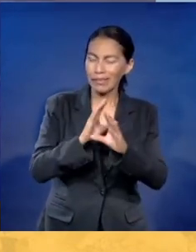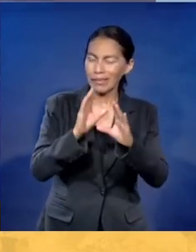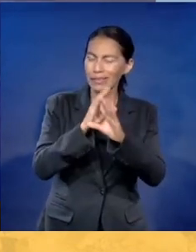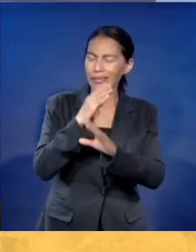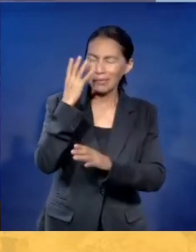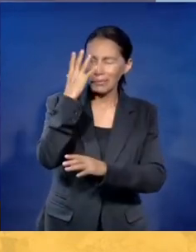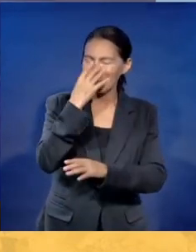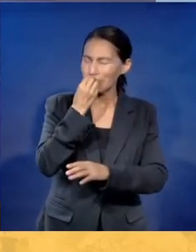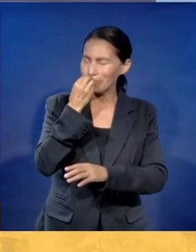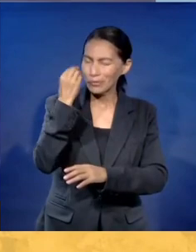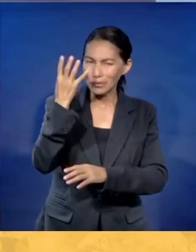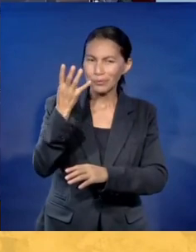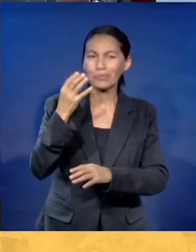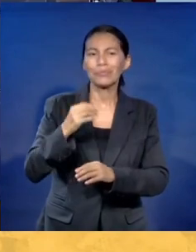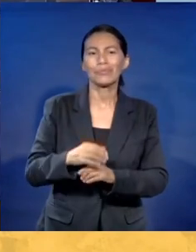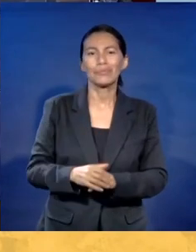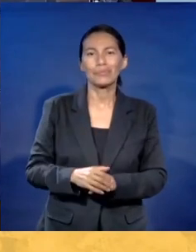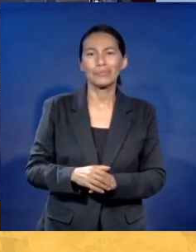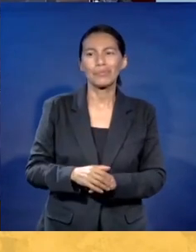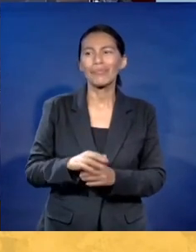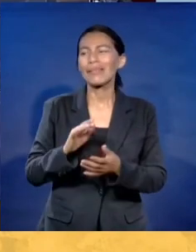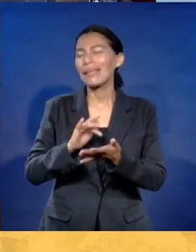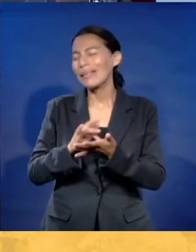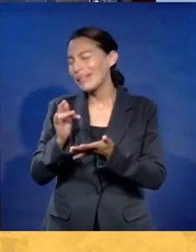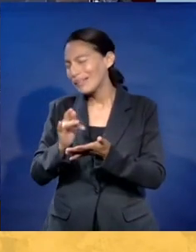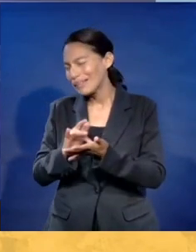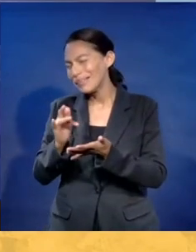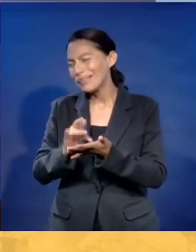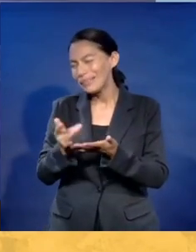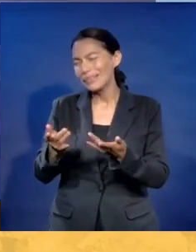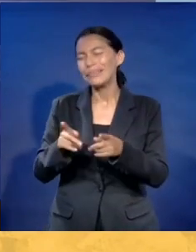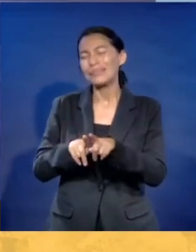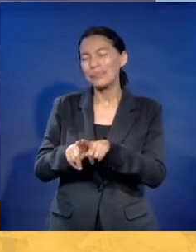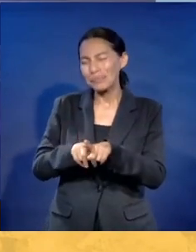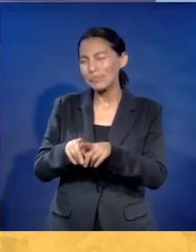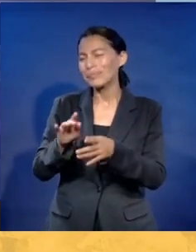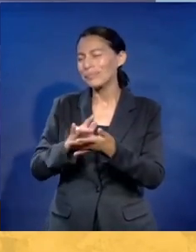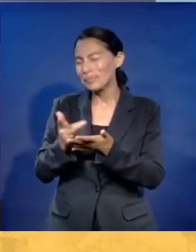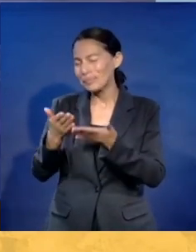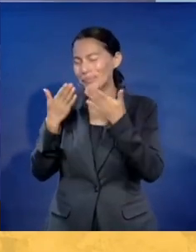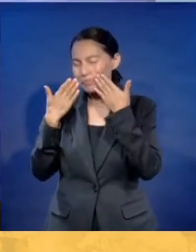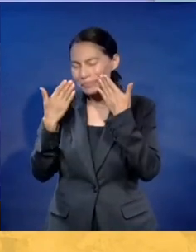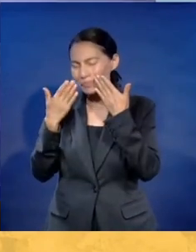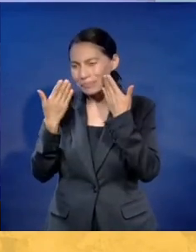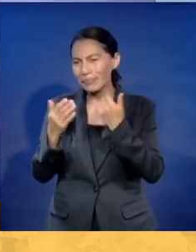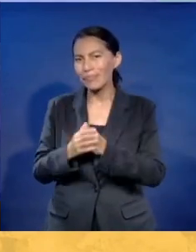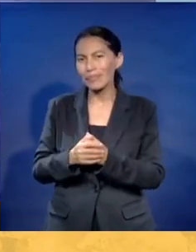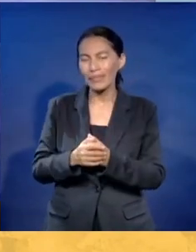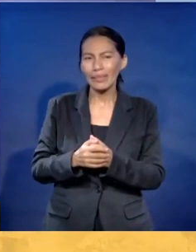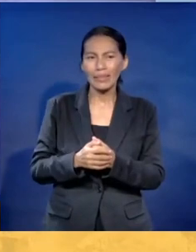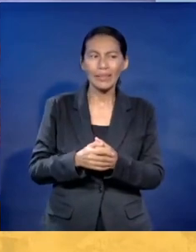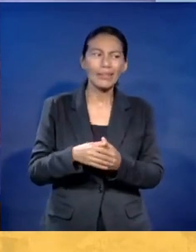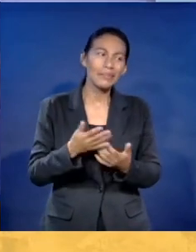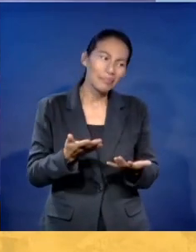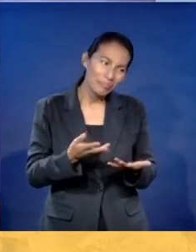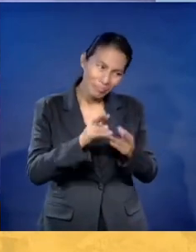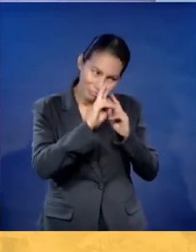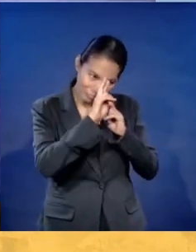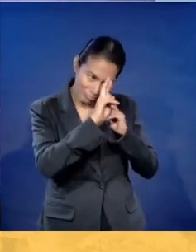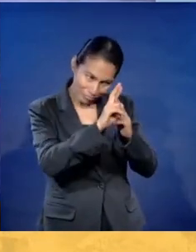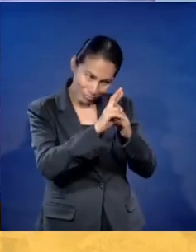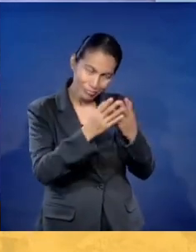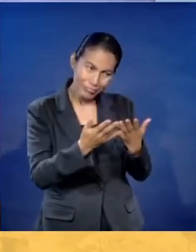hermoso Ay gracias hermano Muchas gracias Qué amable no nos dices que digo con todo